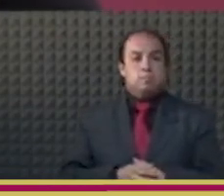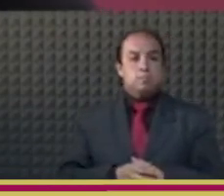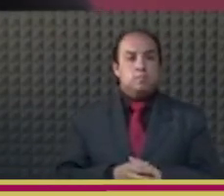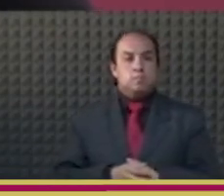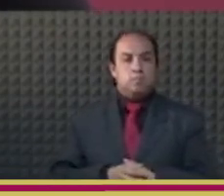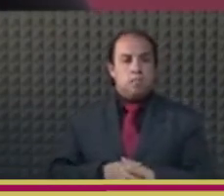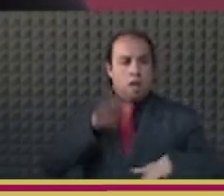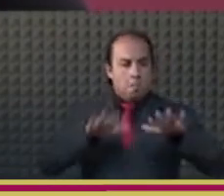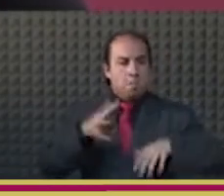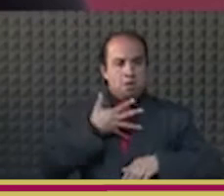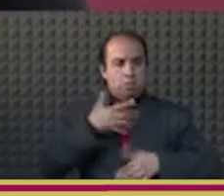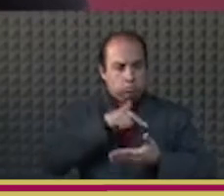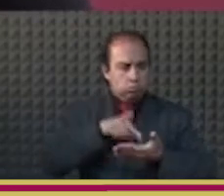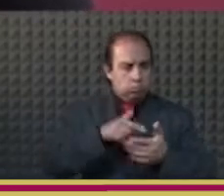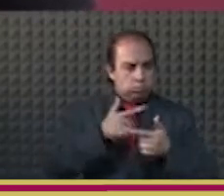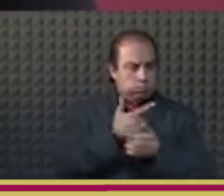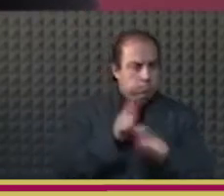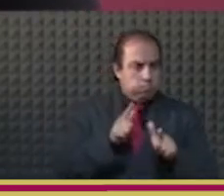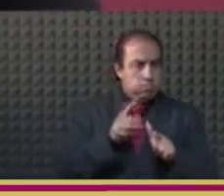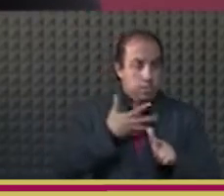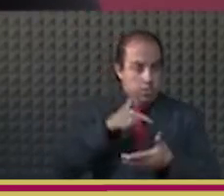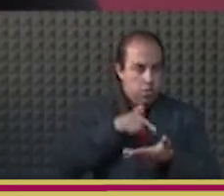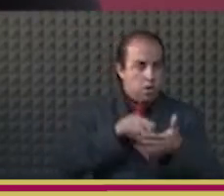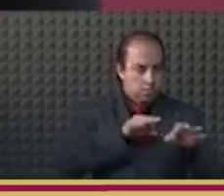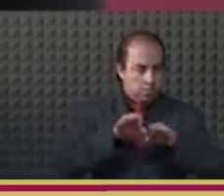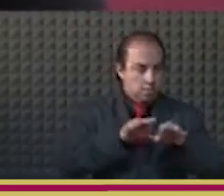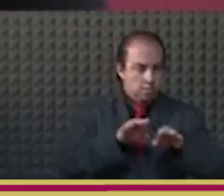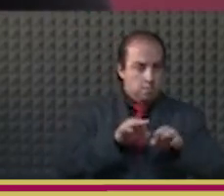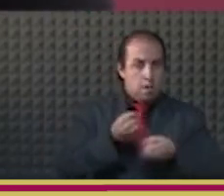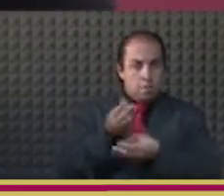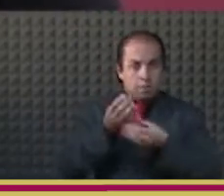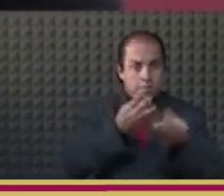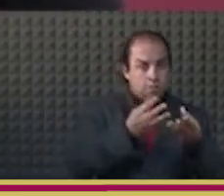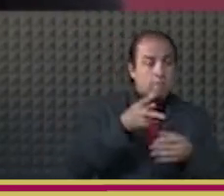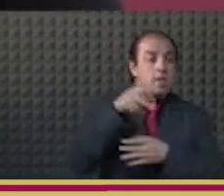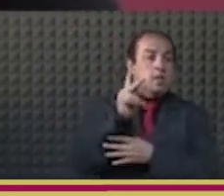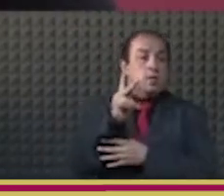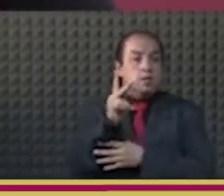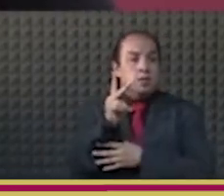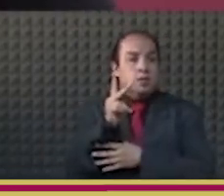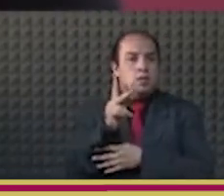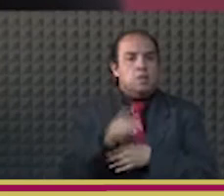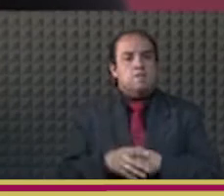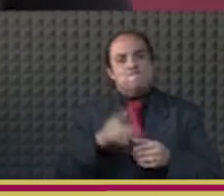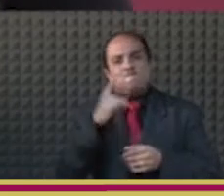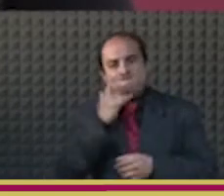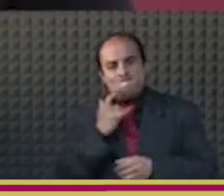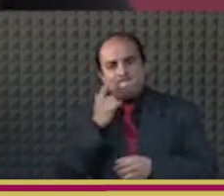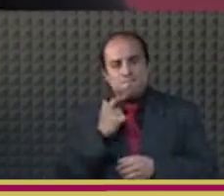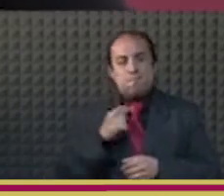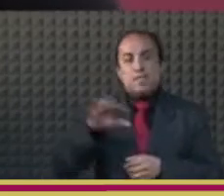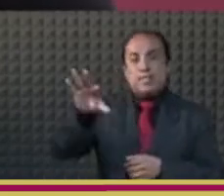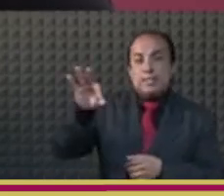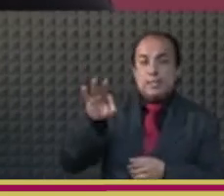sí tienen espacios disponibles, tienen vacantes, ofertan, pero batallan para